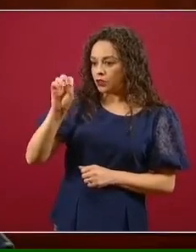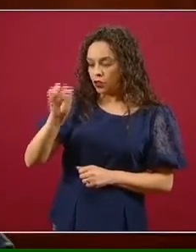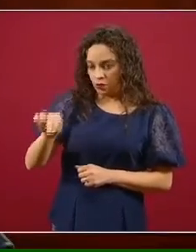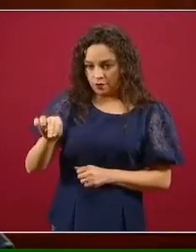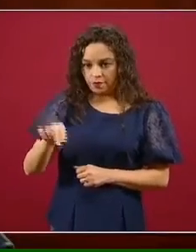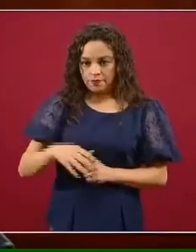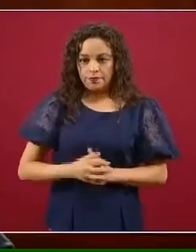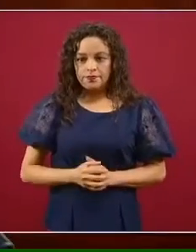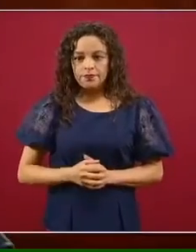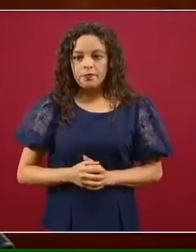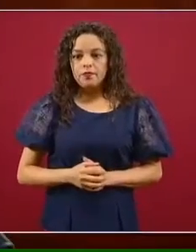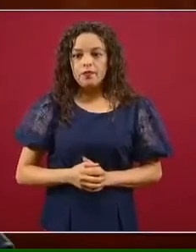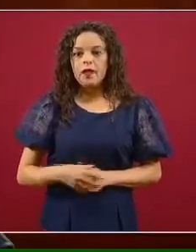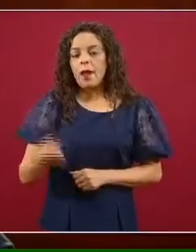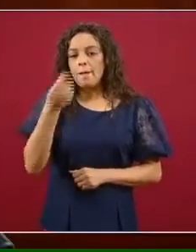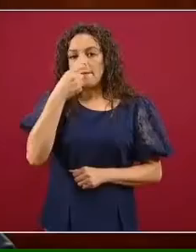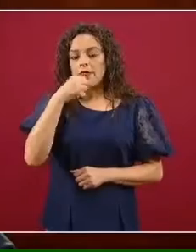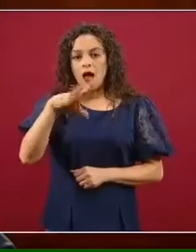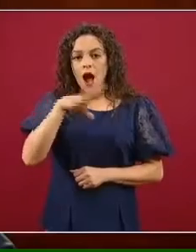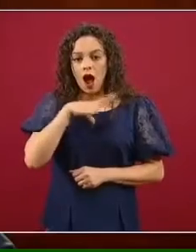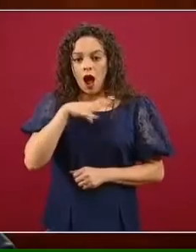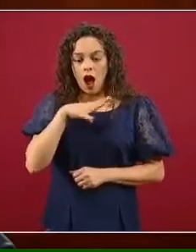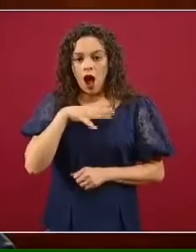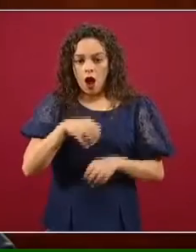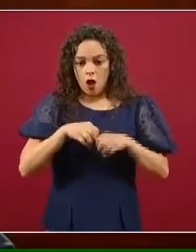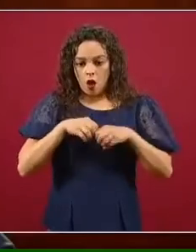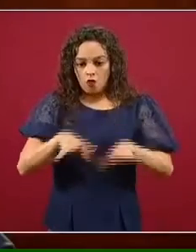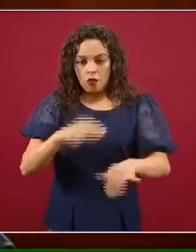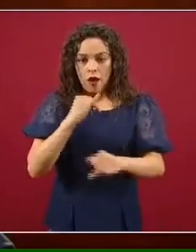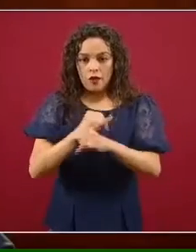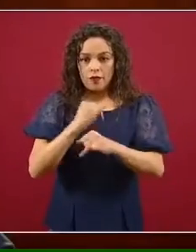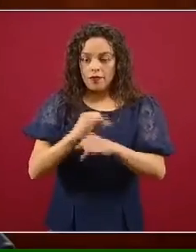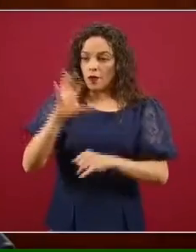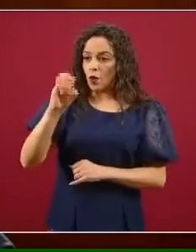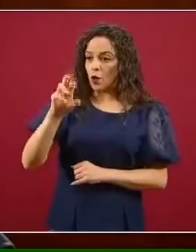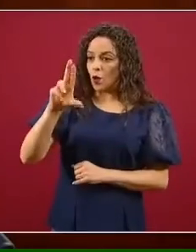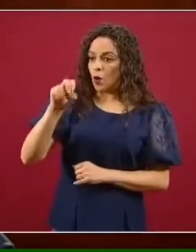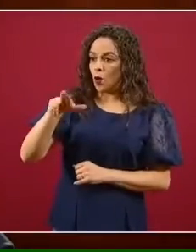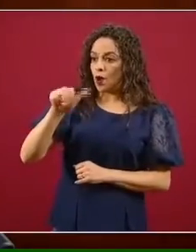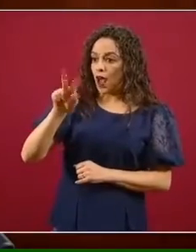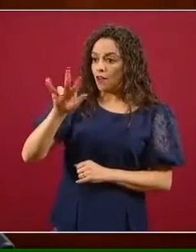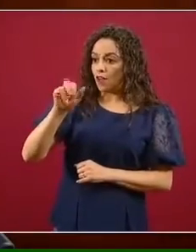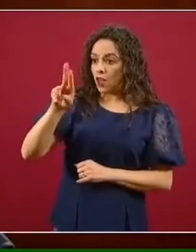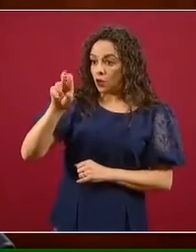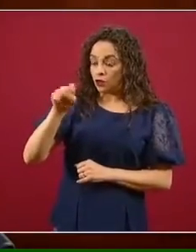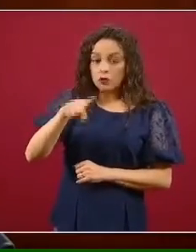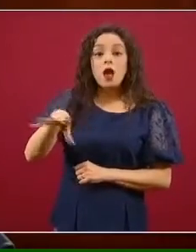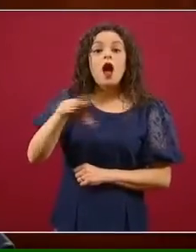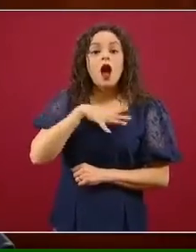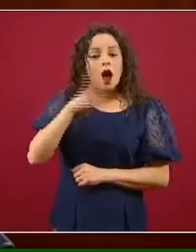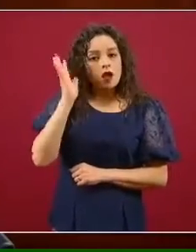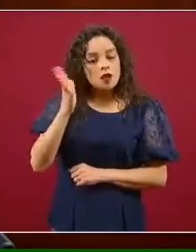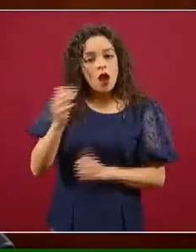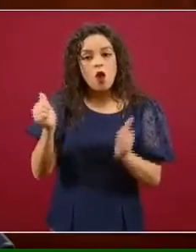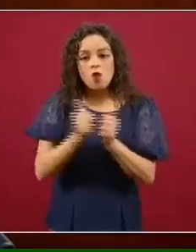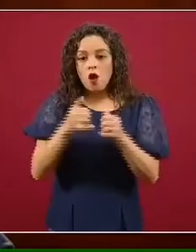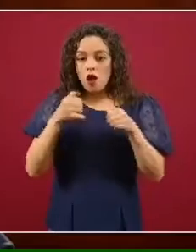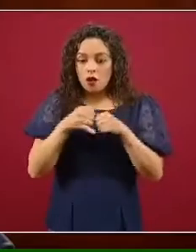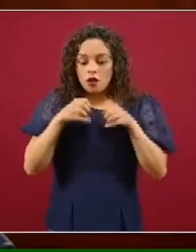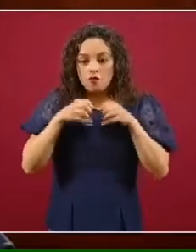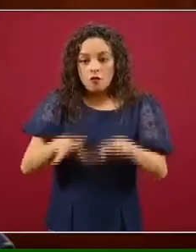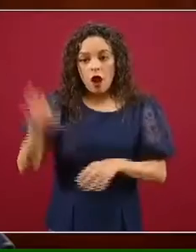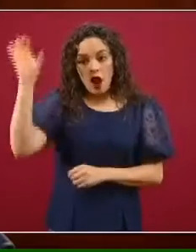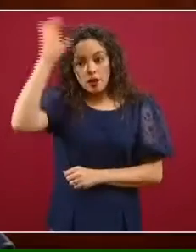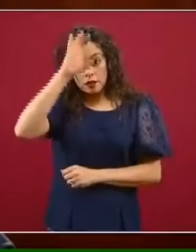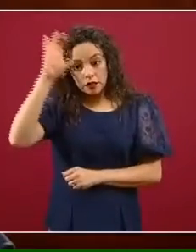en la página de coronavirus tiene la información científica y esta información es algo que día a día cambia